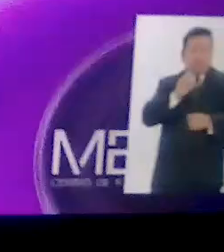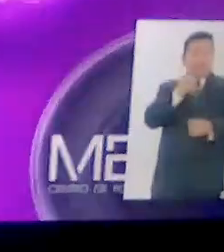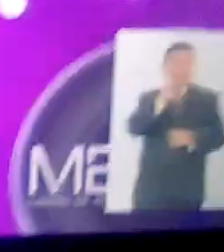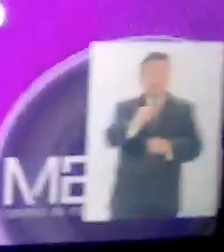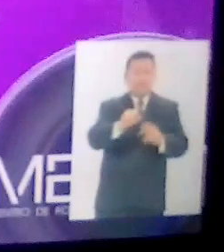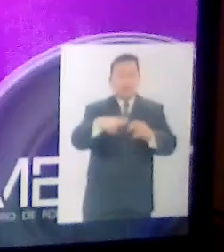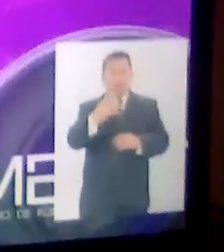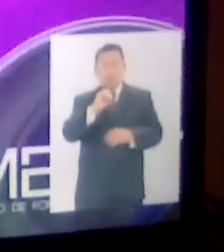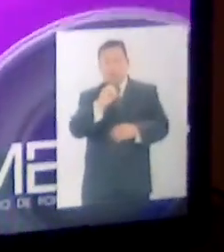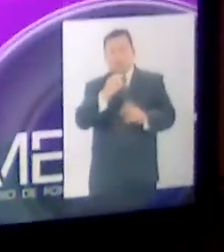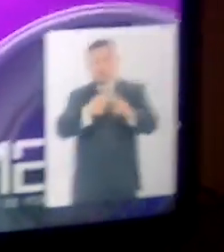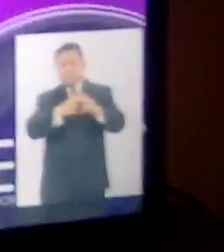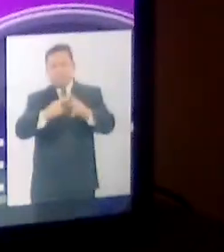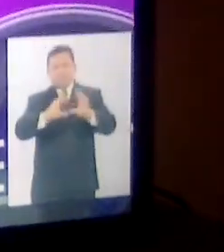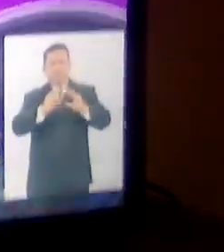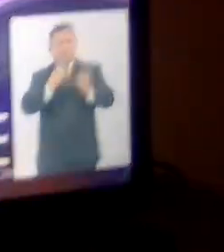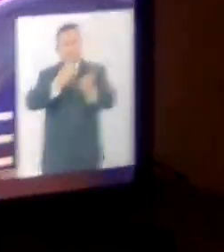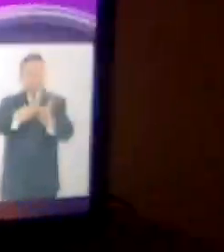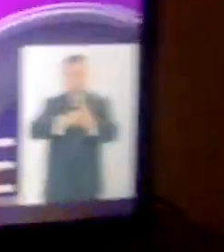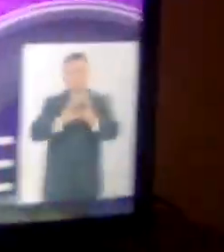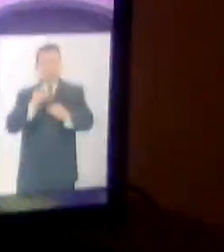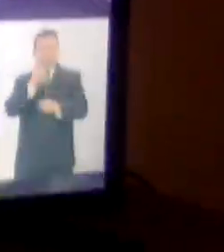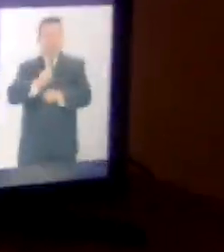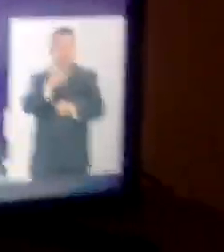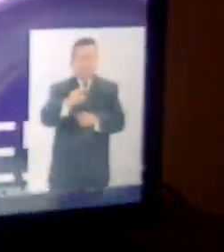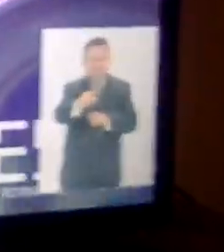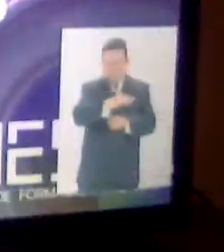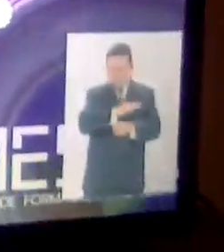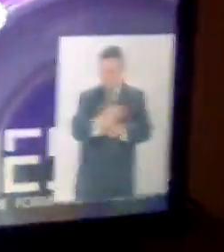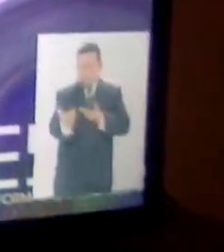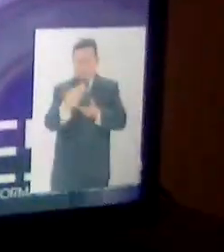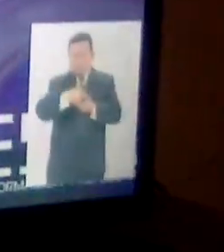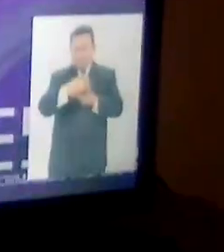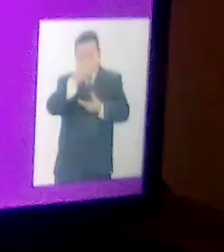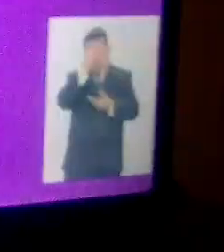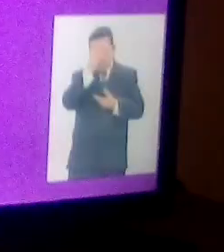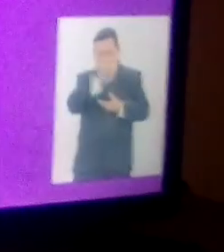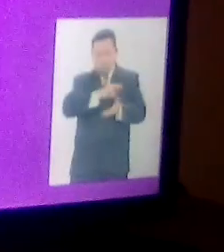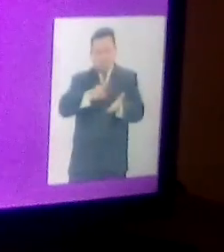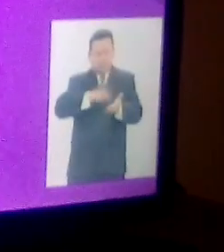sábado 14 de octubre con talleres sabatinos. No lo pienses más, inscríbete.